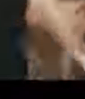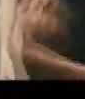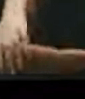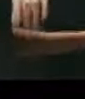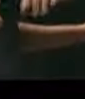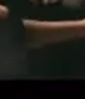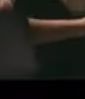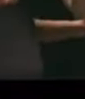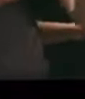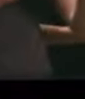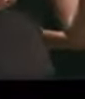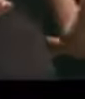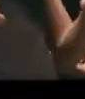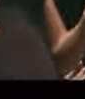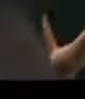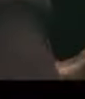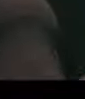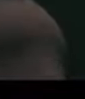línea,